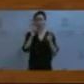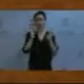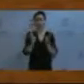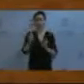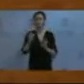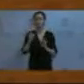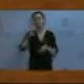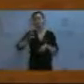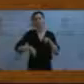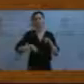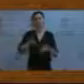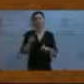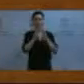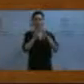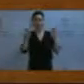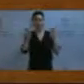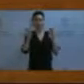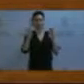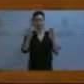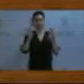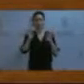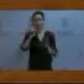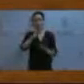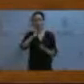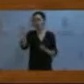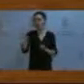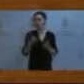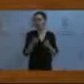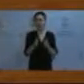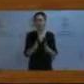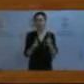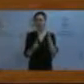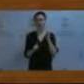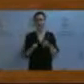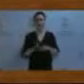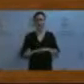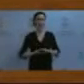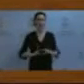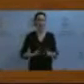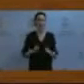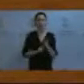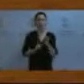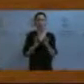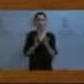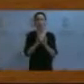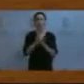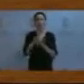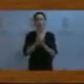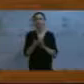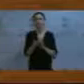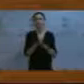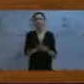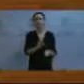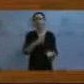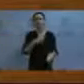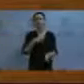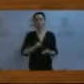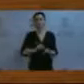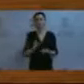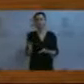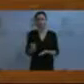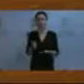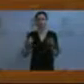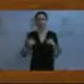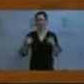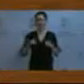algunas empresas o entes o fundaciones que disponen de departamentos concretos de servicios jurídicos con profesionales contratados al efecto